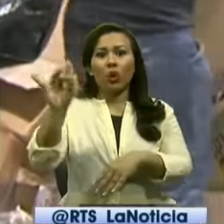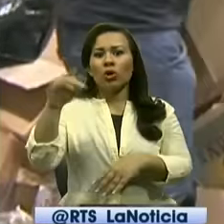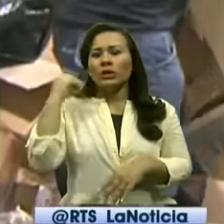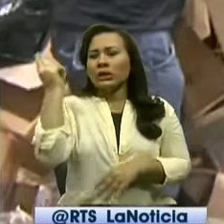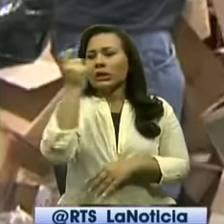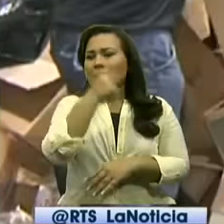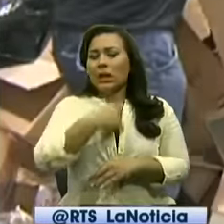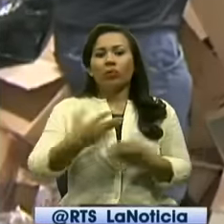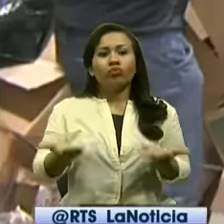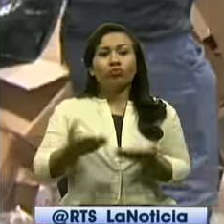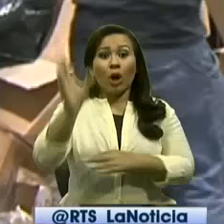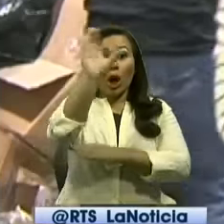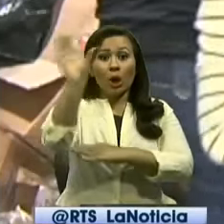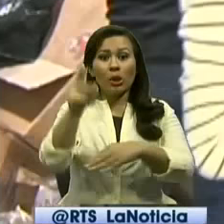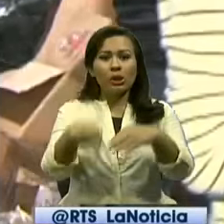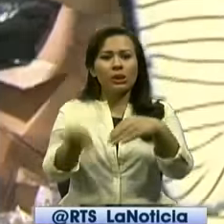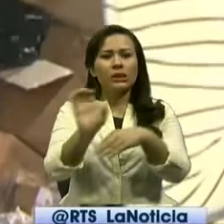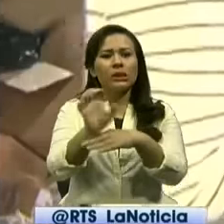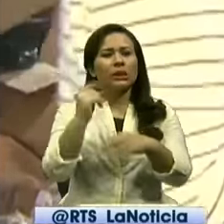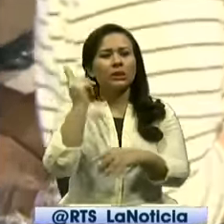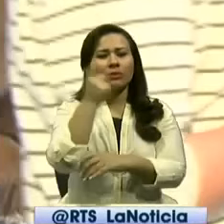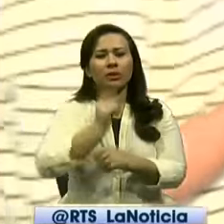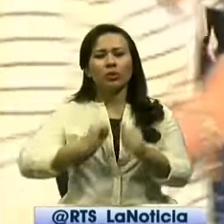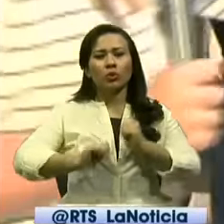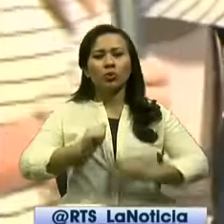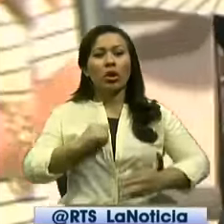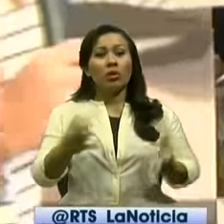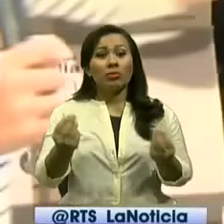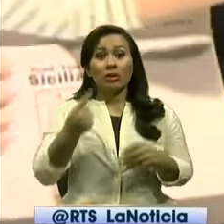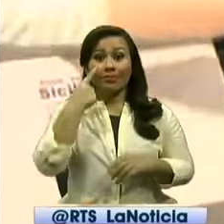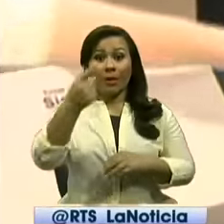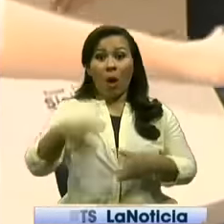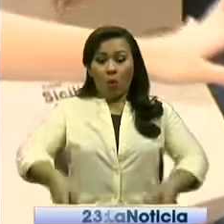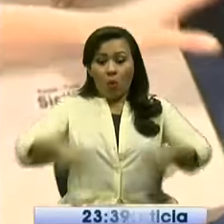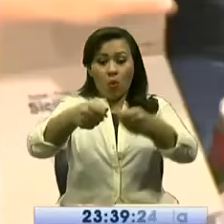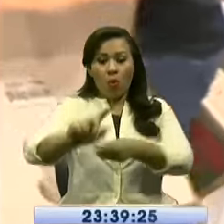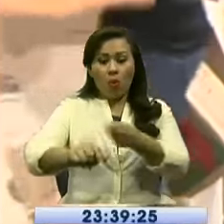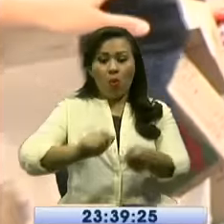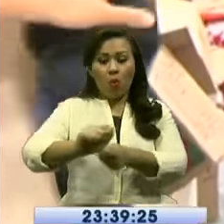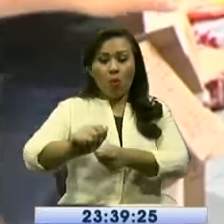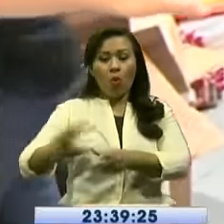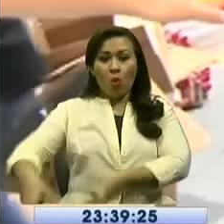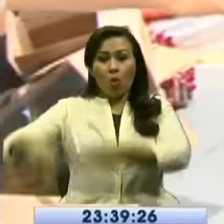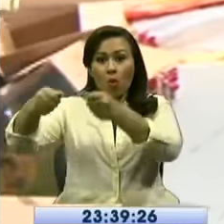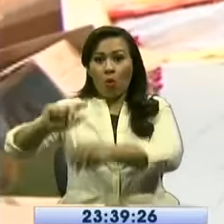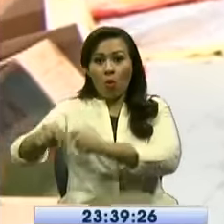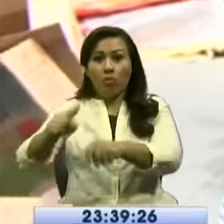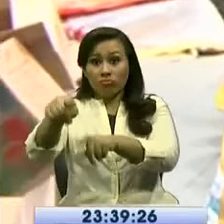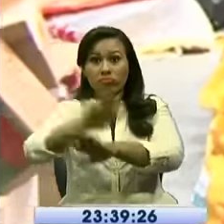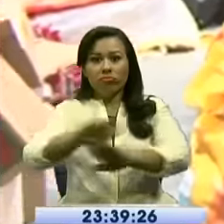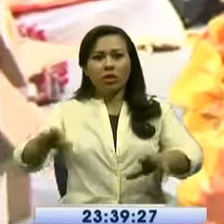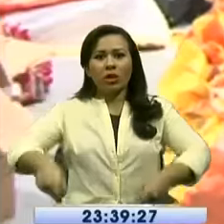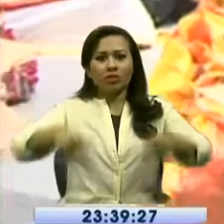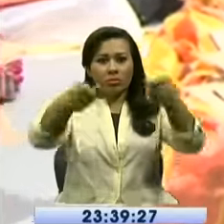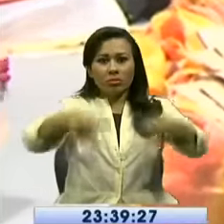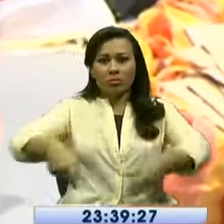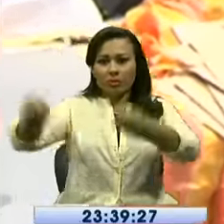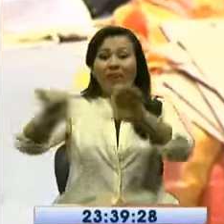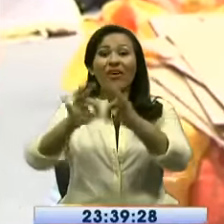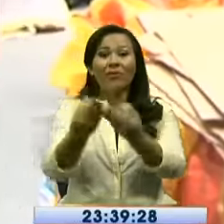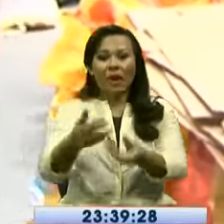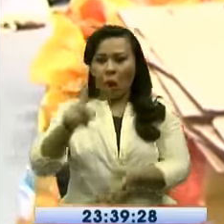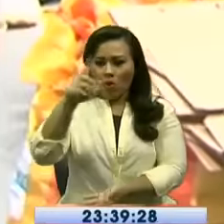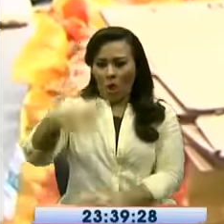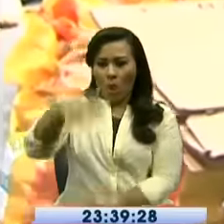ecuatoriana principalmente. Como podemos observar aquí, vemos ya las fundas que están preparadas, ya están. Estas están listas para llegar a las manos de